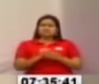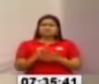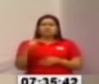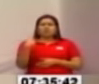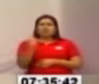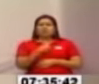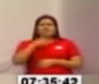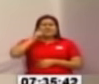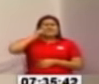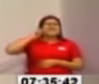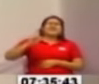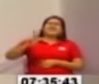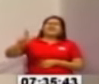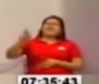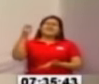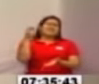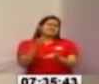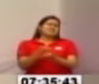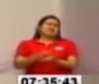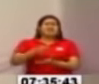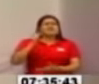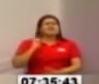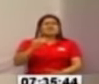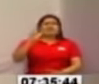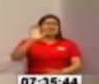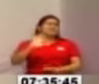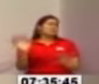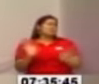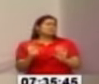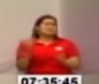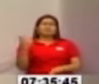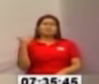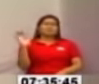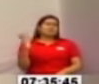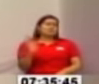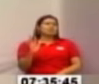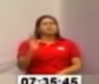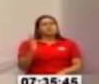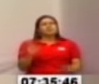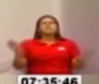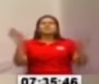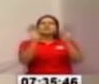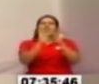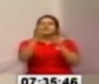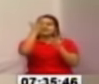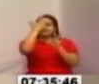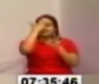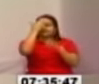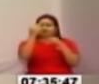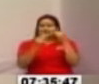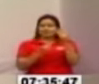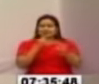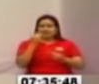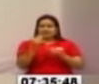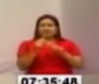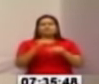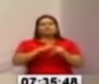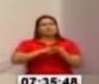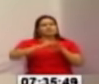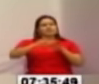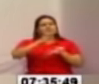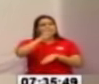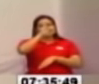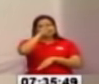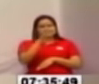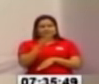necesito mucho dinero como para nutrirme bien, sino necesito saber cómo hacerlo. Entonces yo les invito siempre a